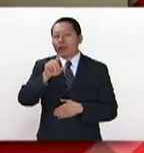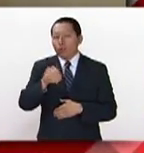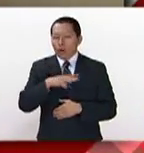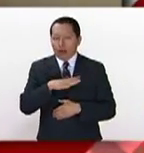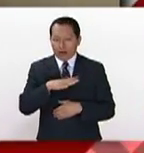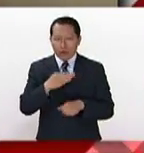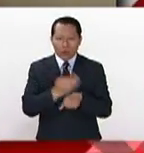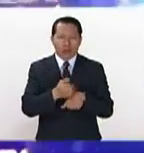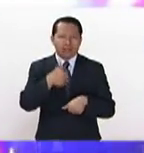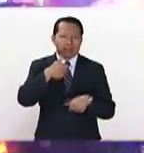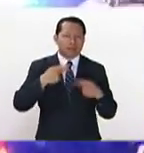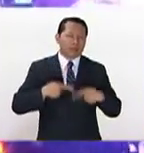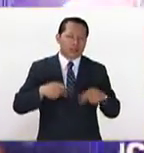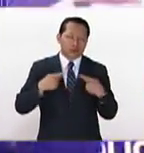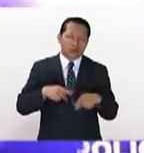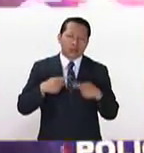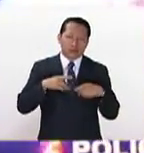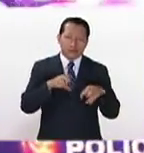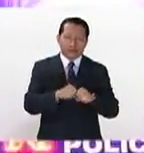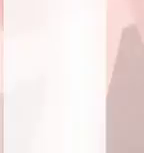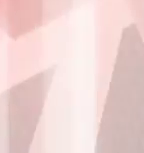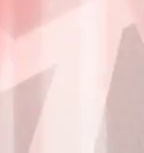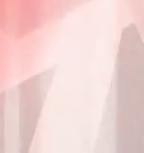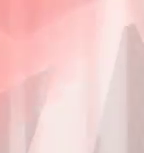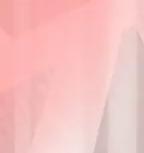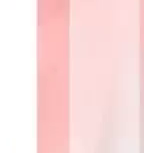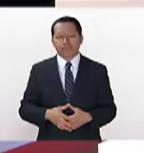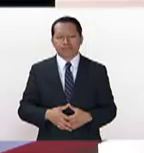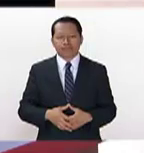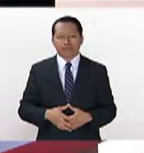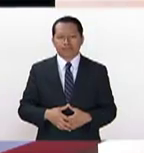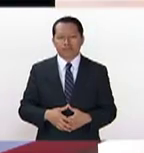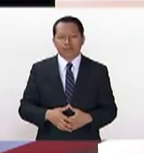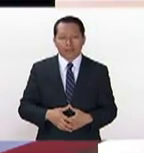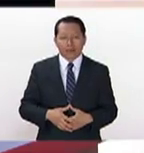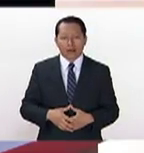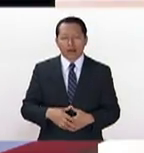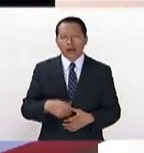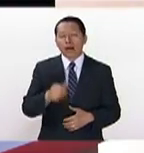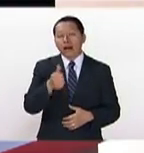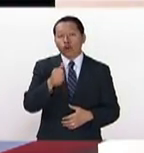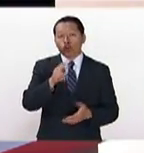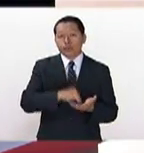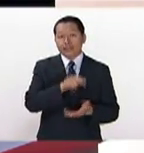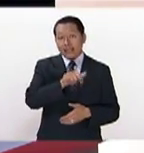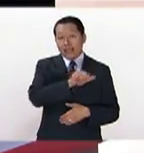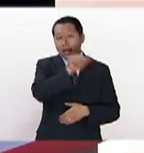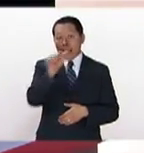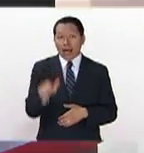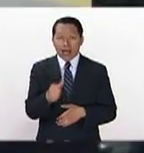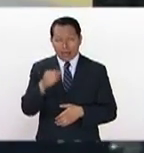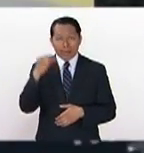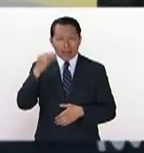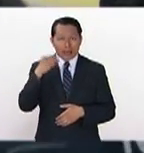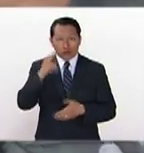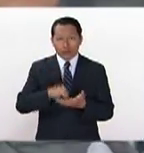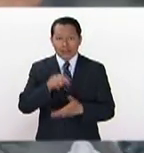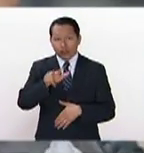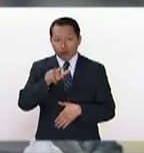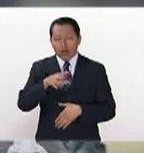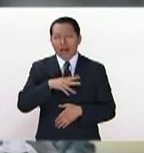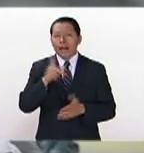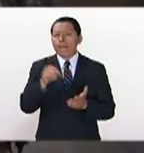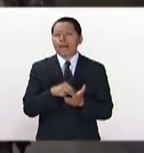personas imputadas por este caso. Y de agosto de 2017 a marzo de 2018 fueron